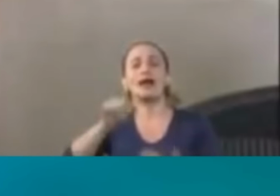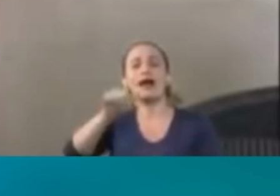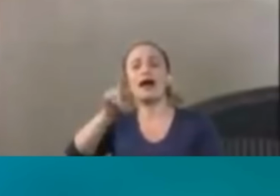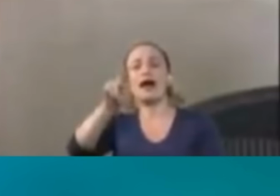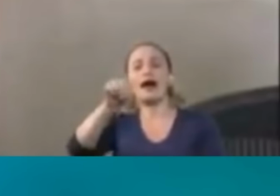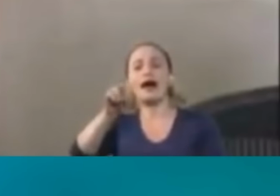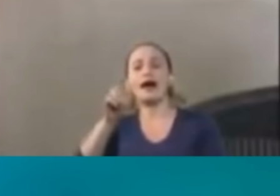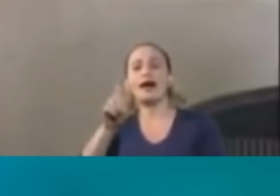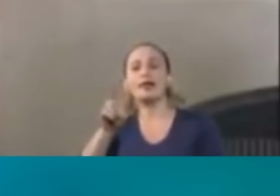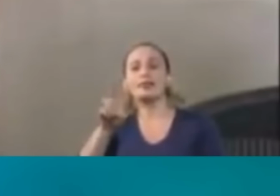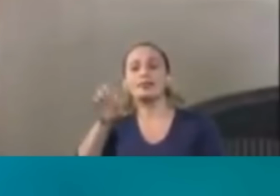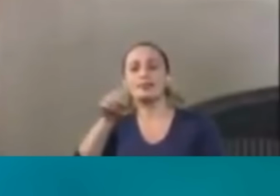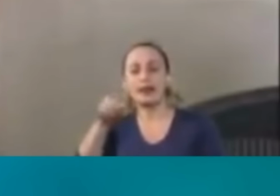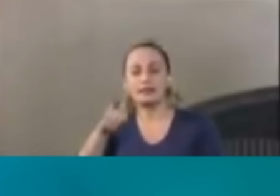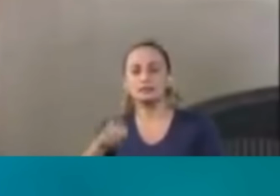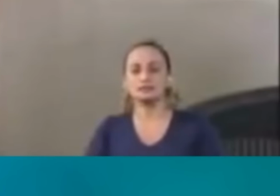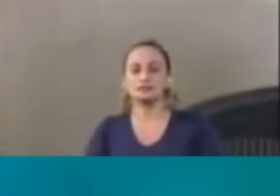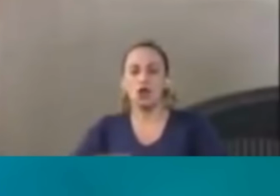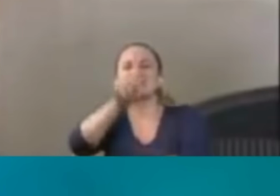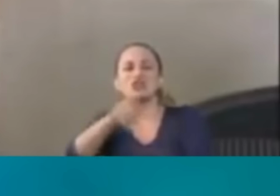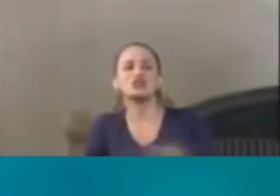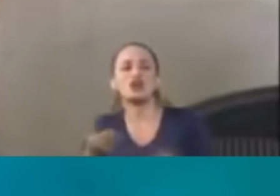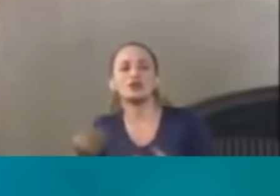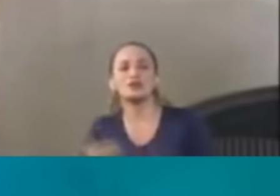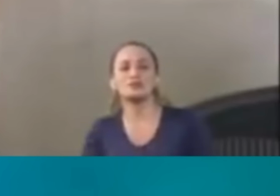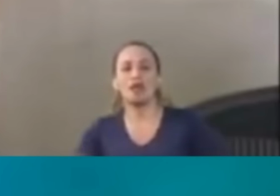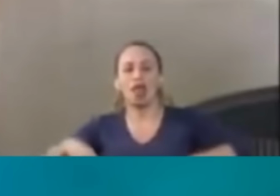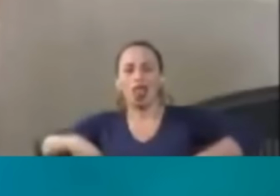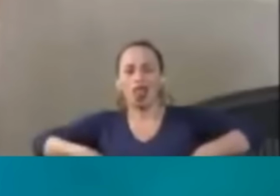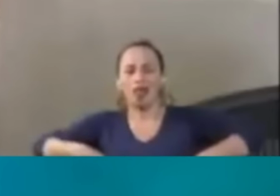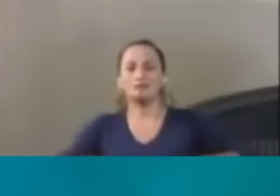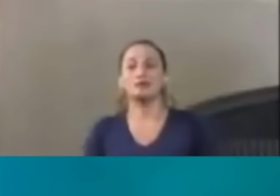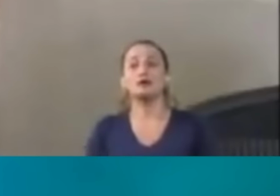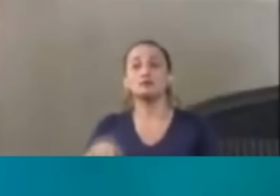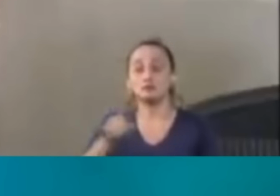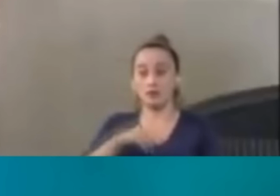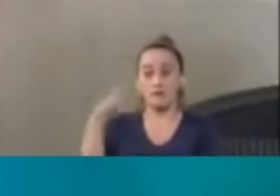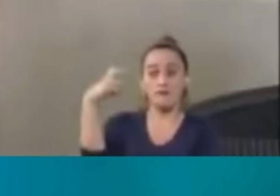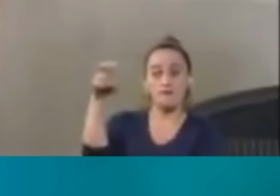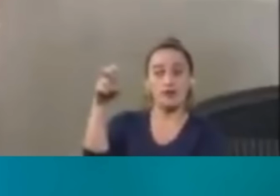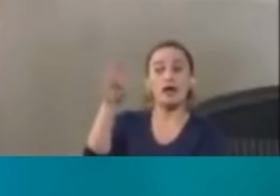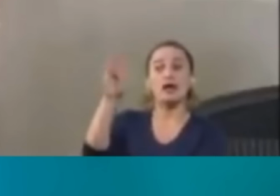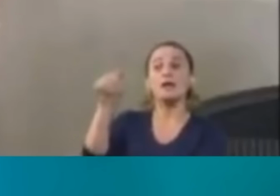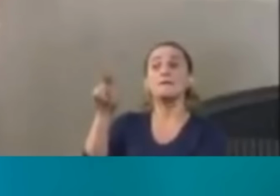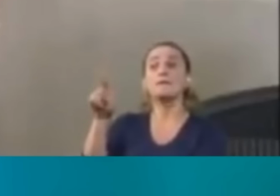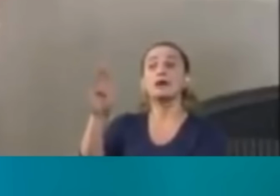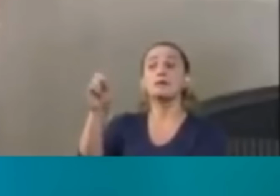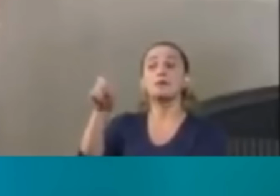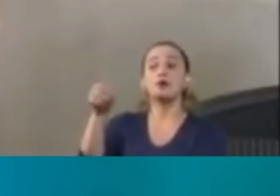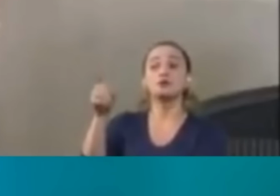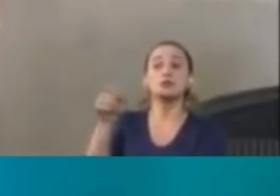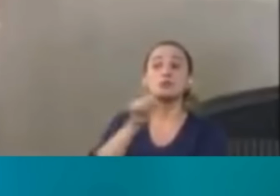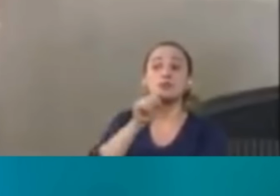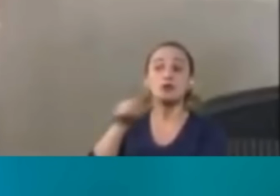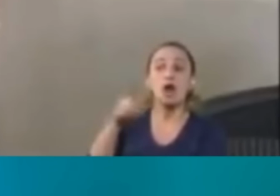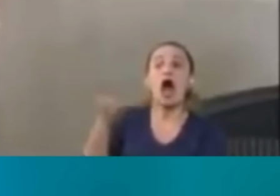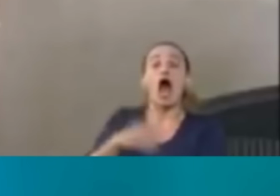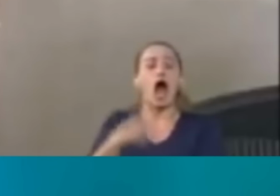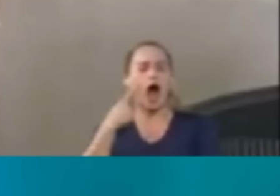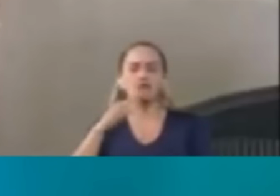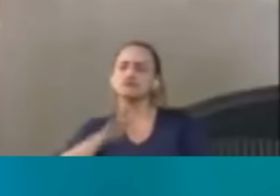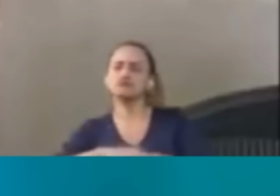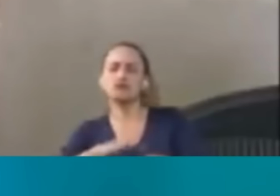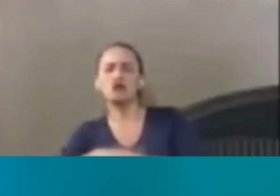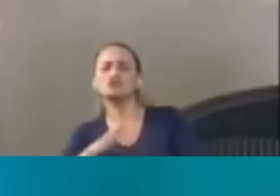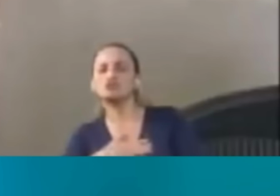Jaramillo, el que se robó la 26? Le pregunté al fiscal Barbosa y no me contestó. Me dijo, no, es que nosotros pedimos la cárcel para